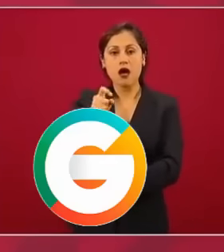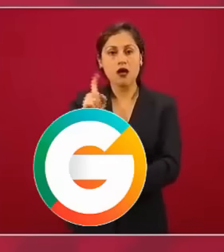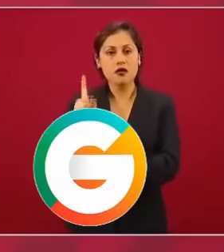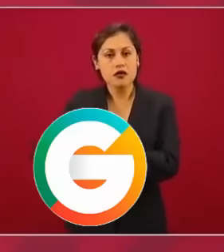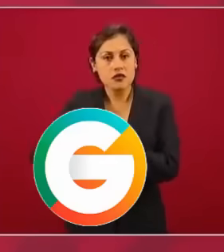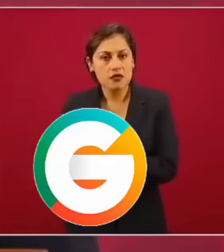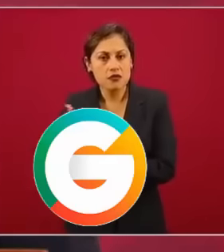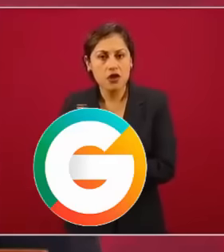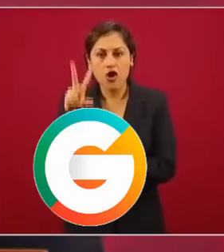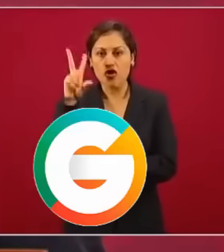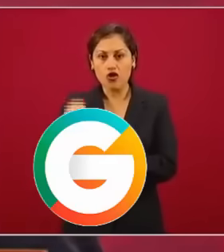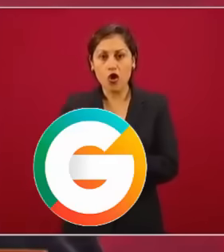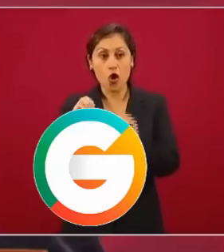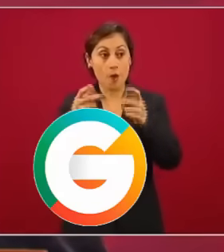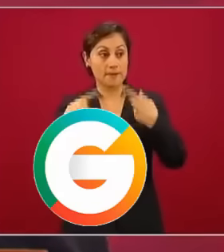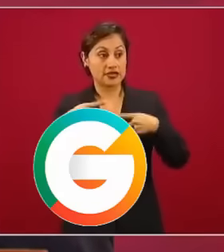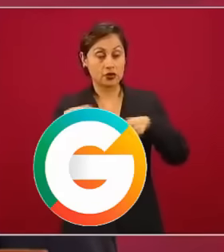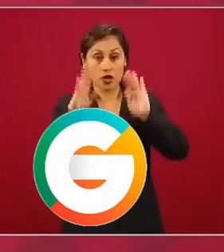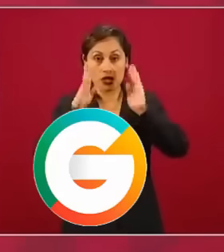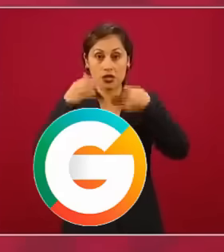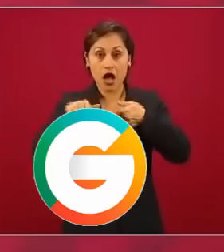a los artesanos, no, no, no.